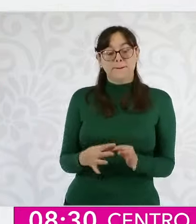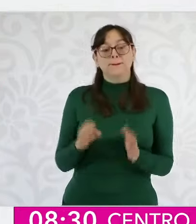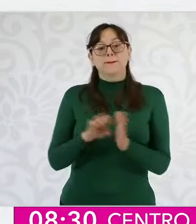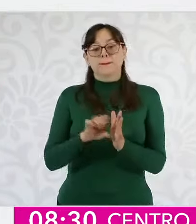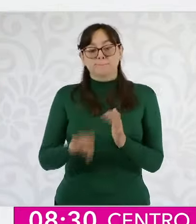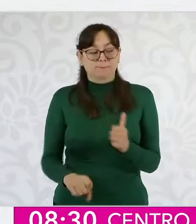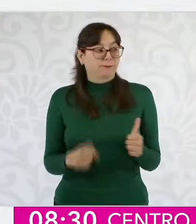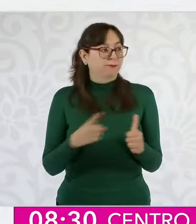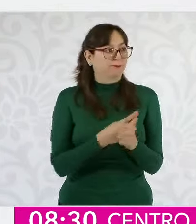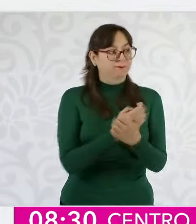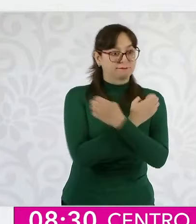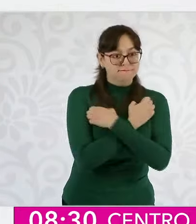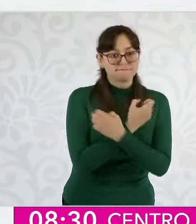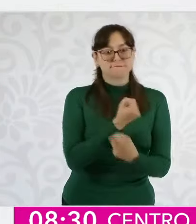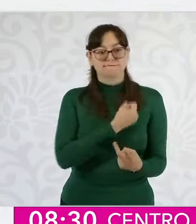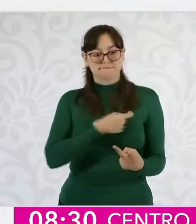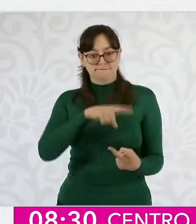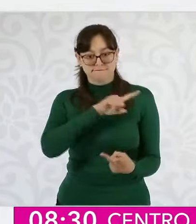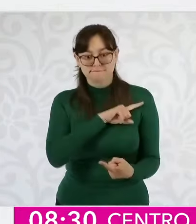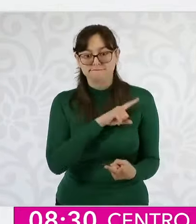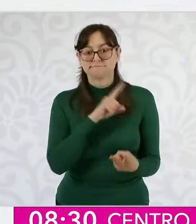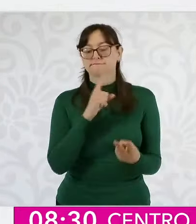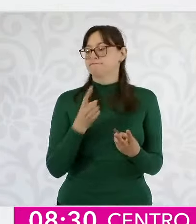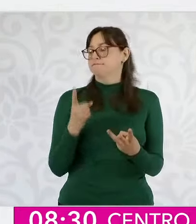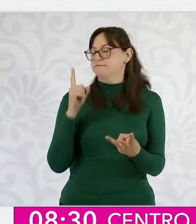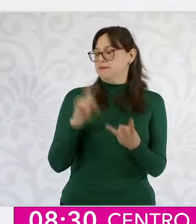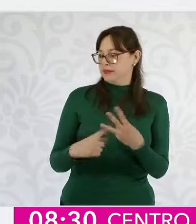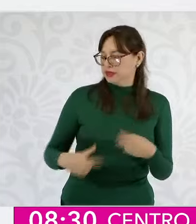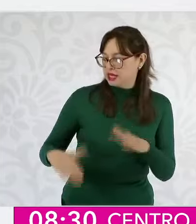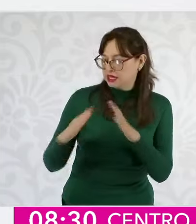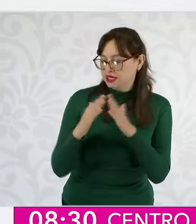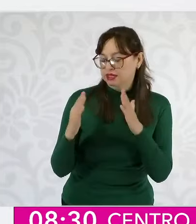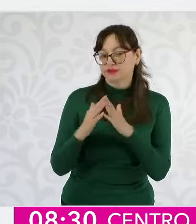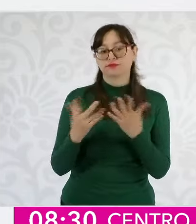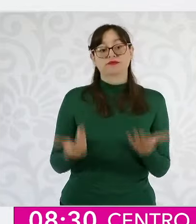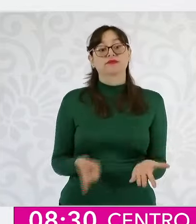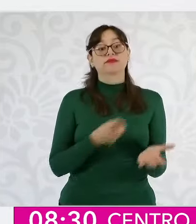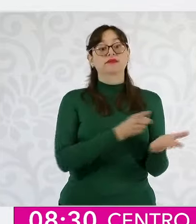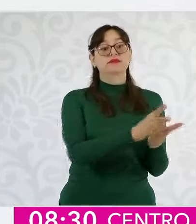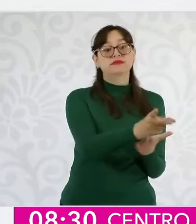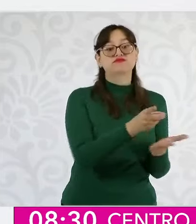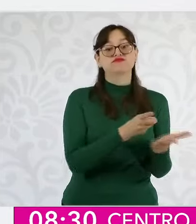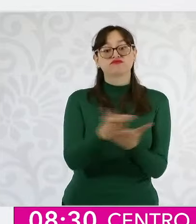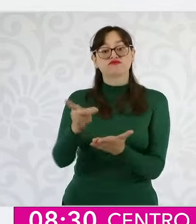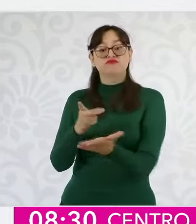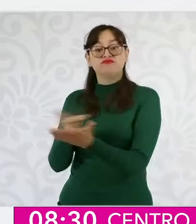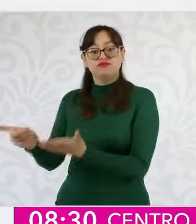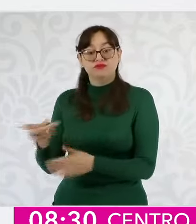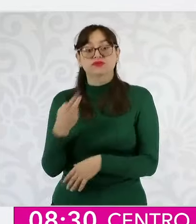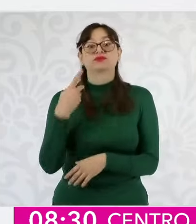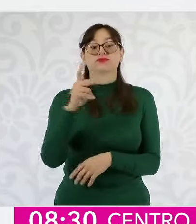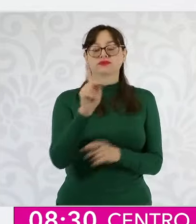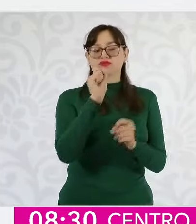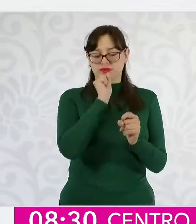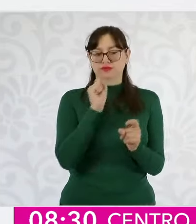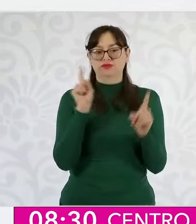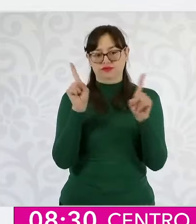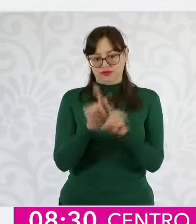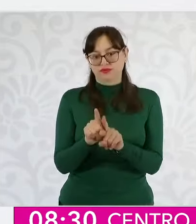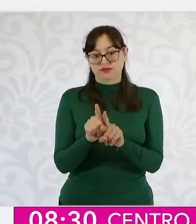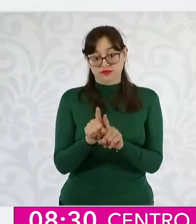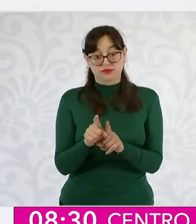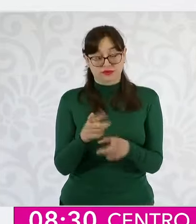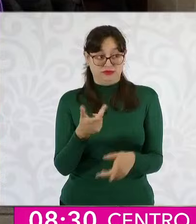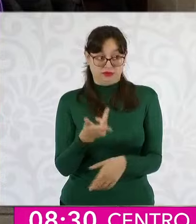un derecho, el acceso a la salud como un derecho, el acceso a la vivienda como un derecho, pero también consideramos que es indispensable la